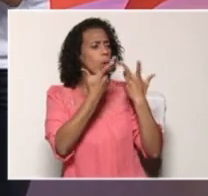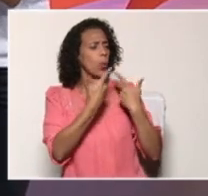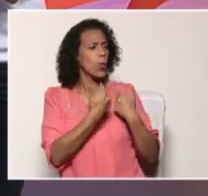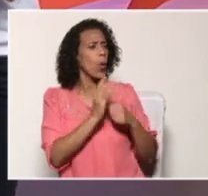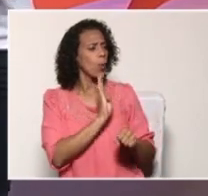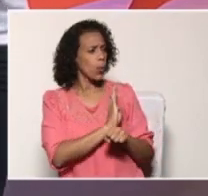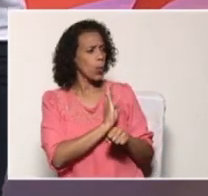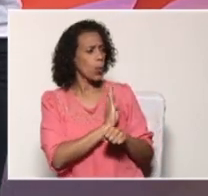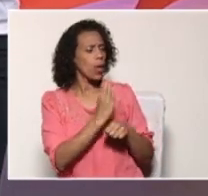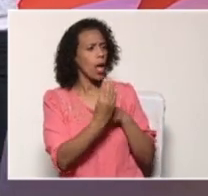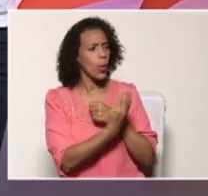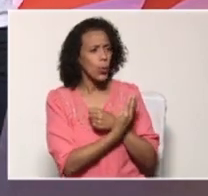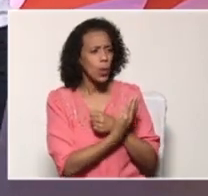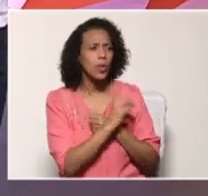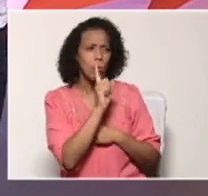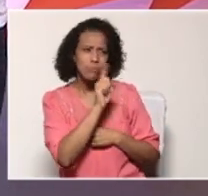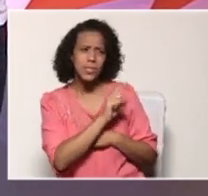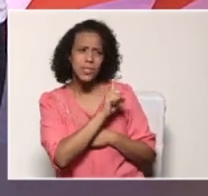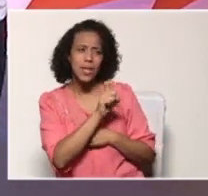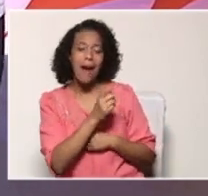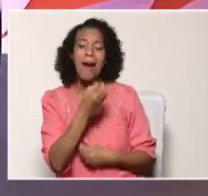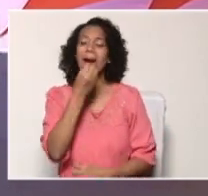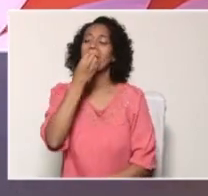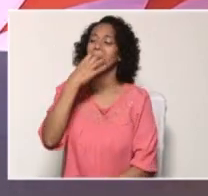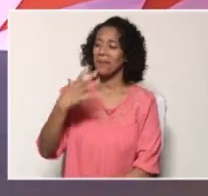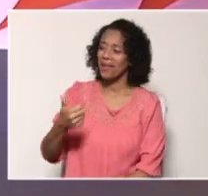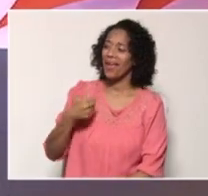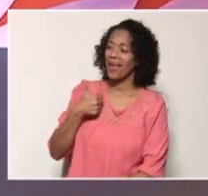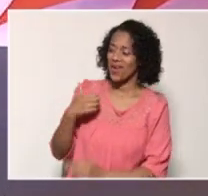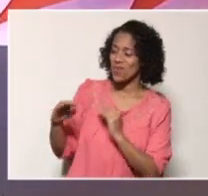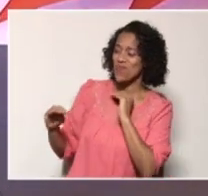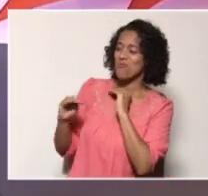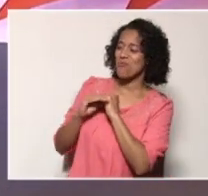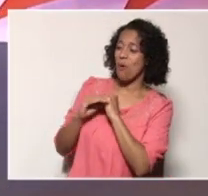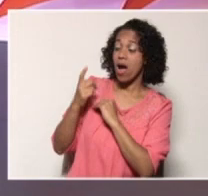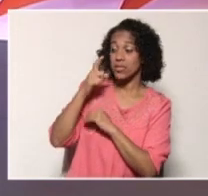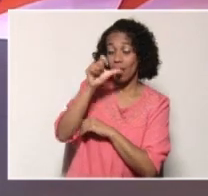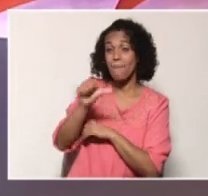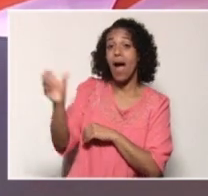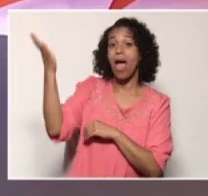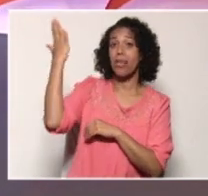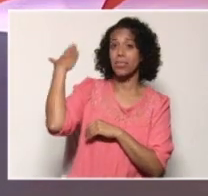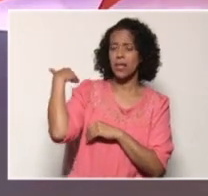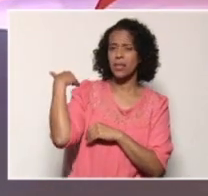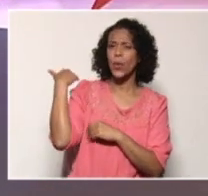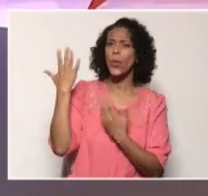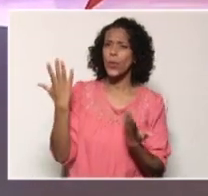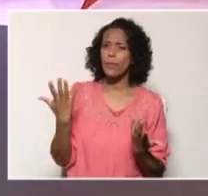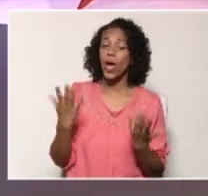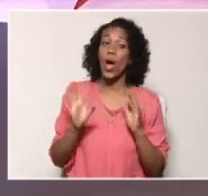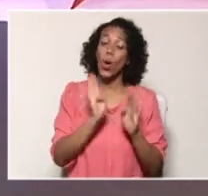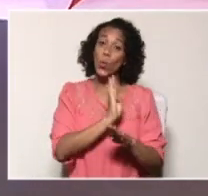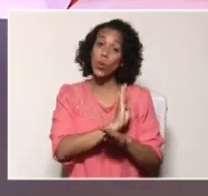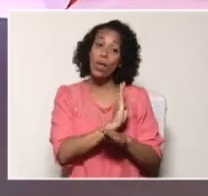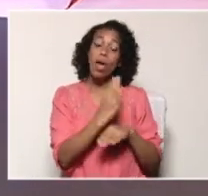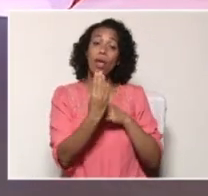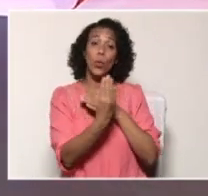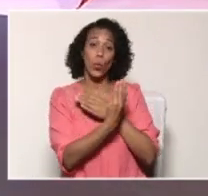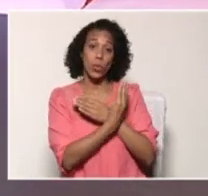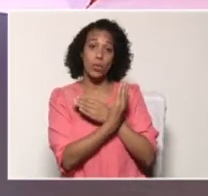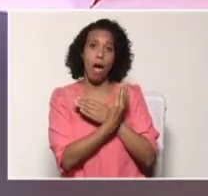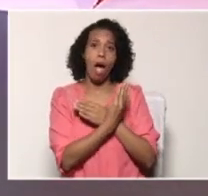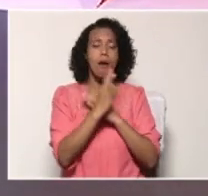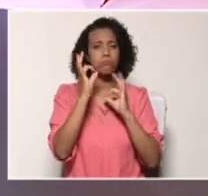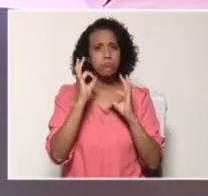cuido? Te cuido. Muy bien, hablamos semanas anteriores de eso, de que debemos cuidarnos.